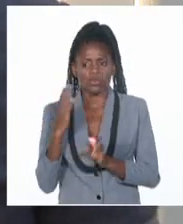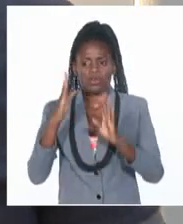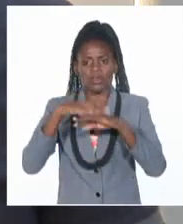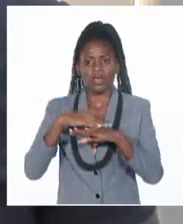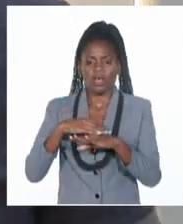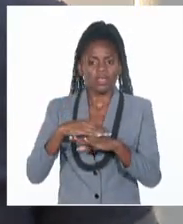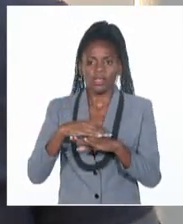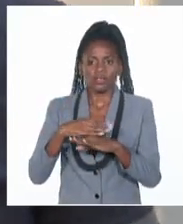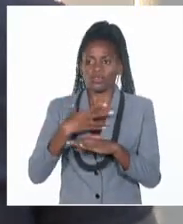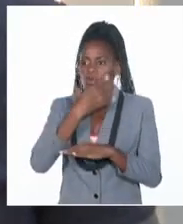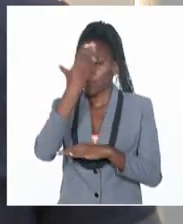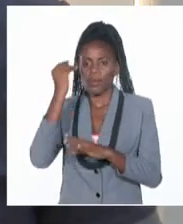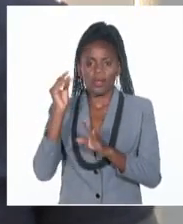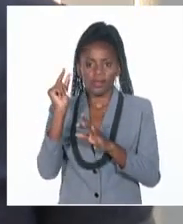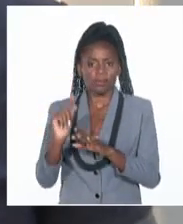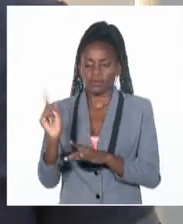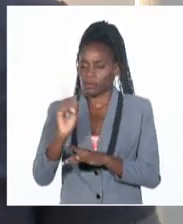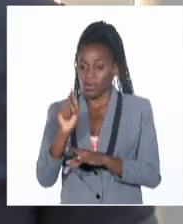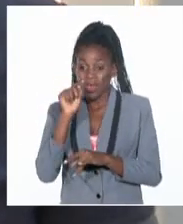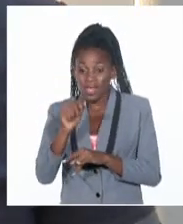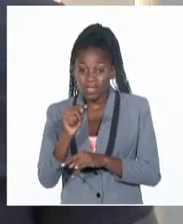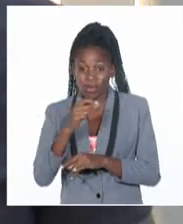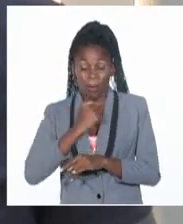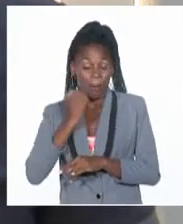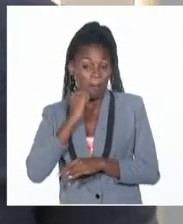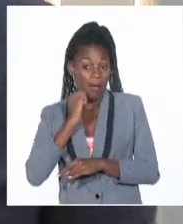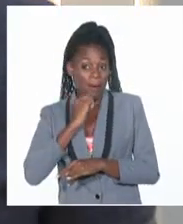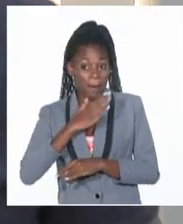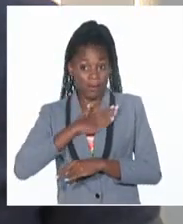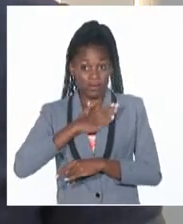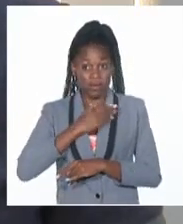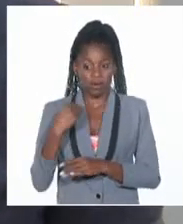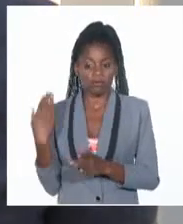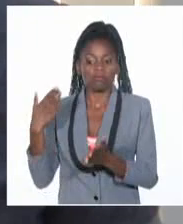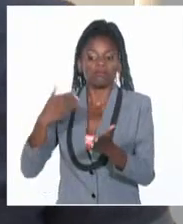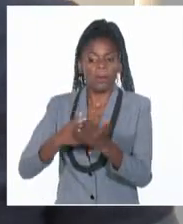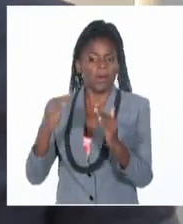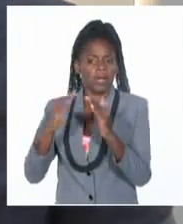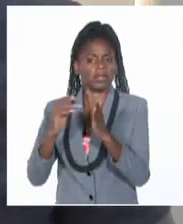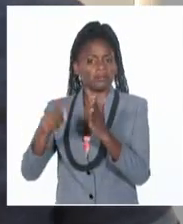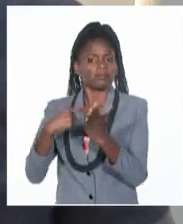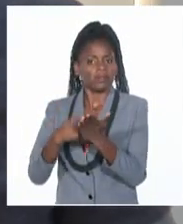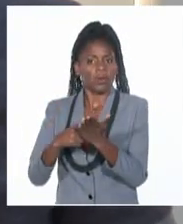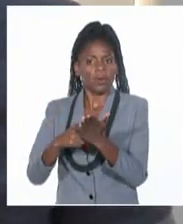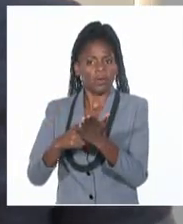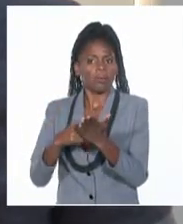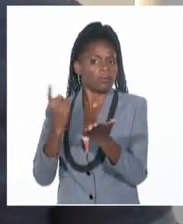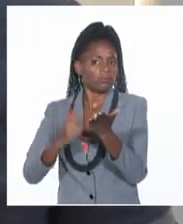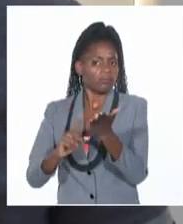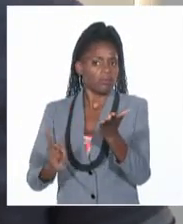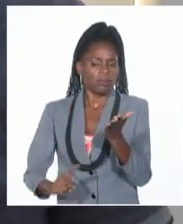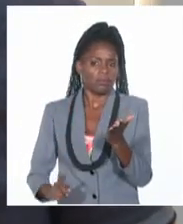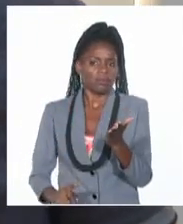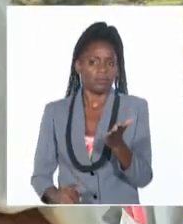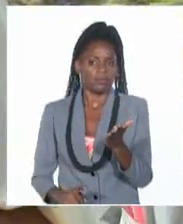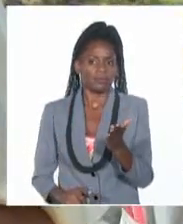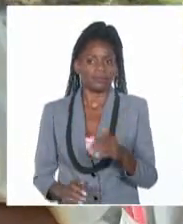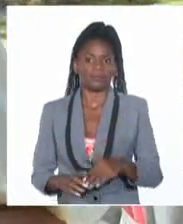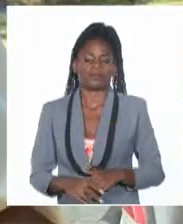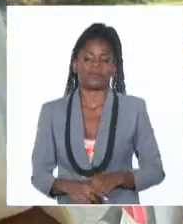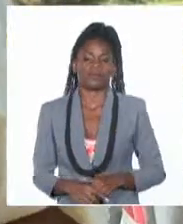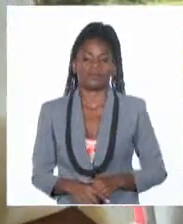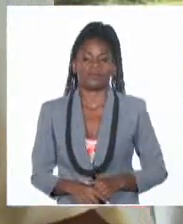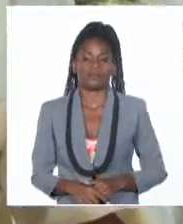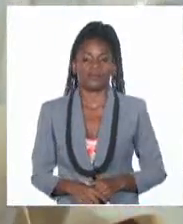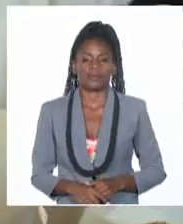desamparado. Nosotros, en esos casos particulares que tendremos registrados, iremos y le cobraremos la corriente. Nadie va a quedar nunca desamparado. La estrategia no se trata de eso.